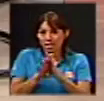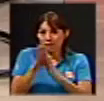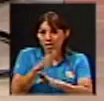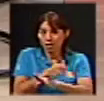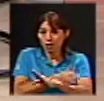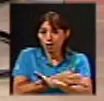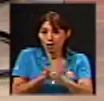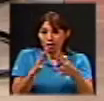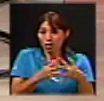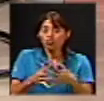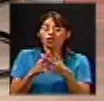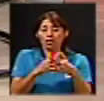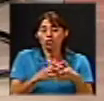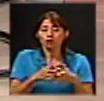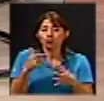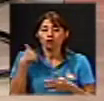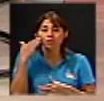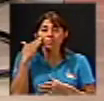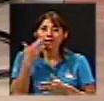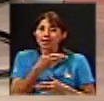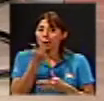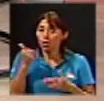mejor que este año. Y